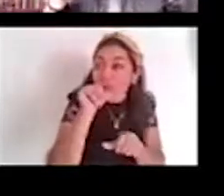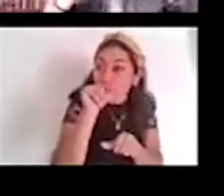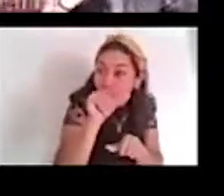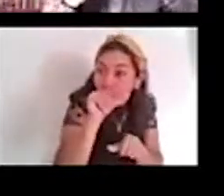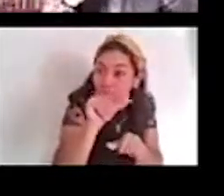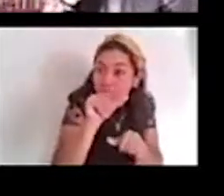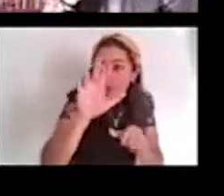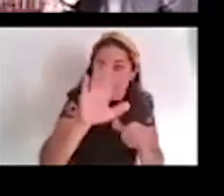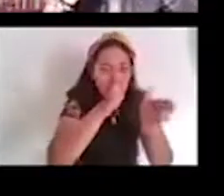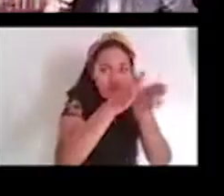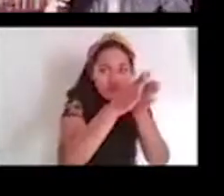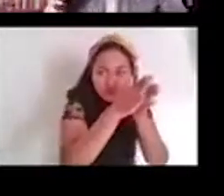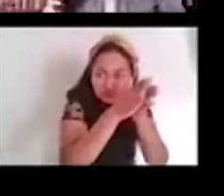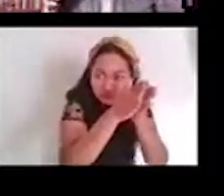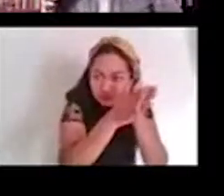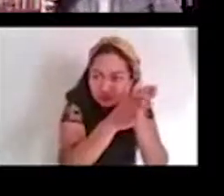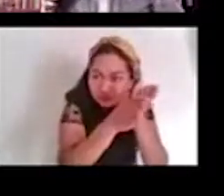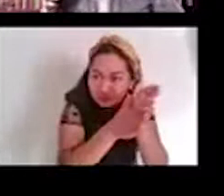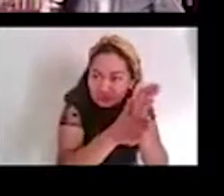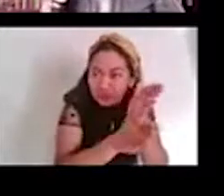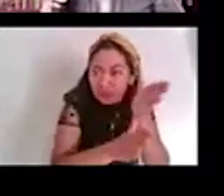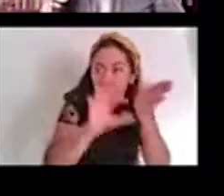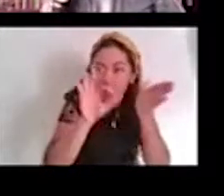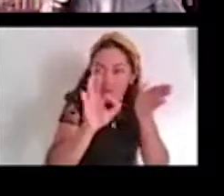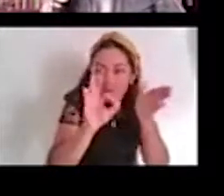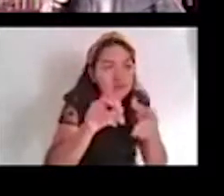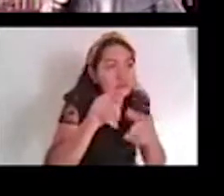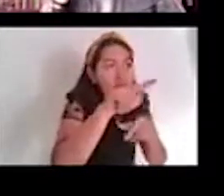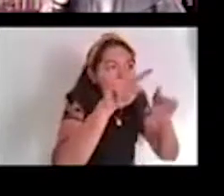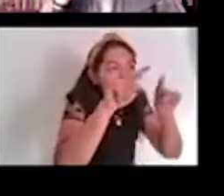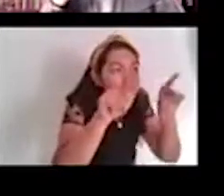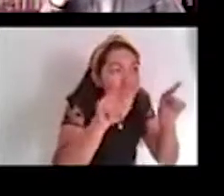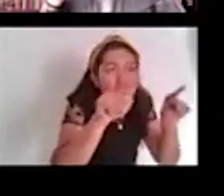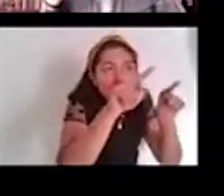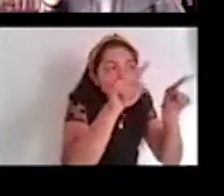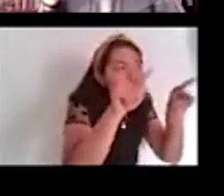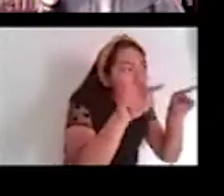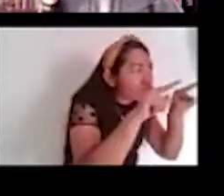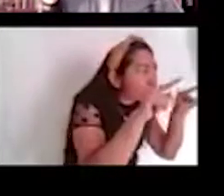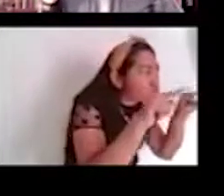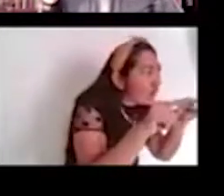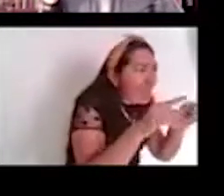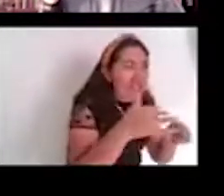aplanado de estuco que tenían todas las estructuras. Igualmente,